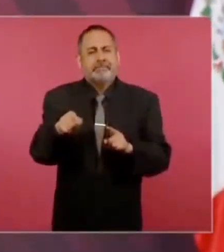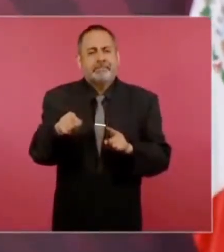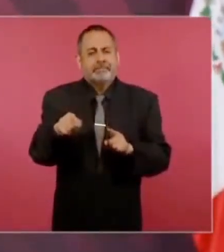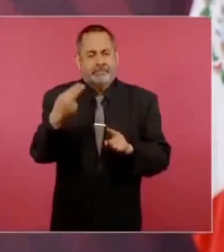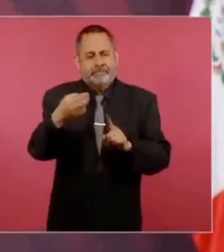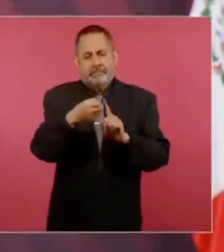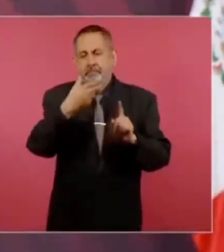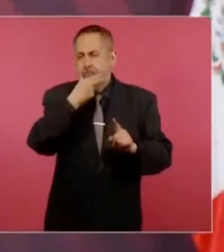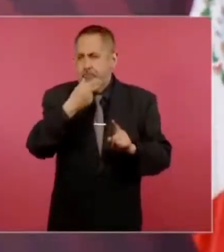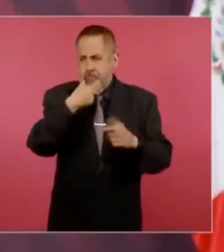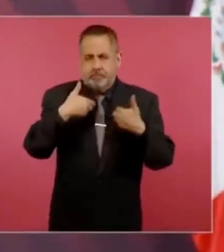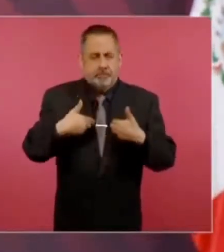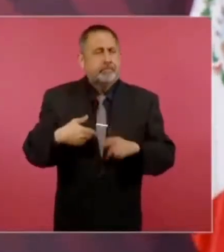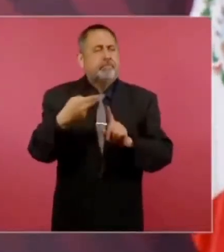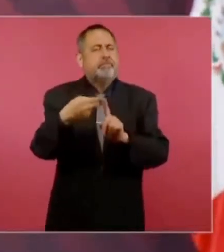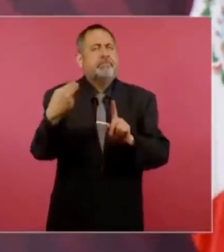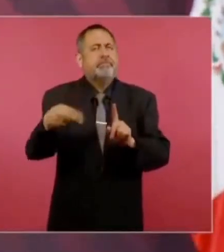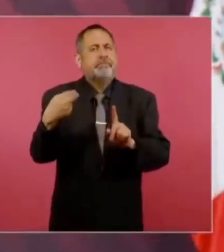nombre,